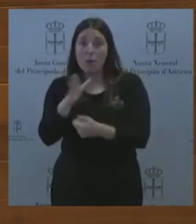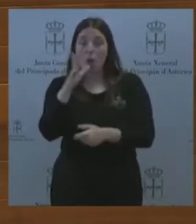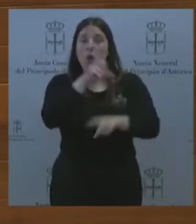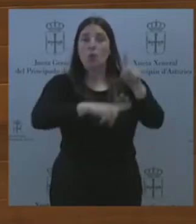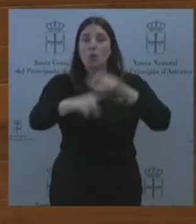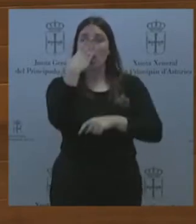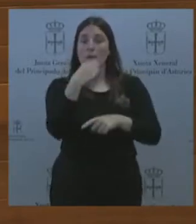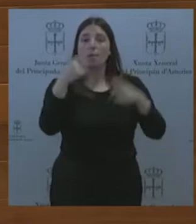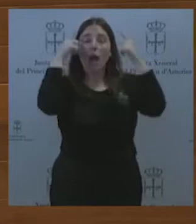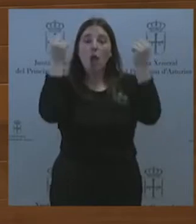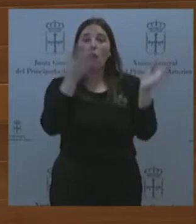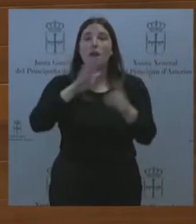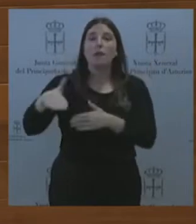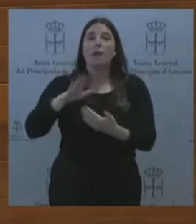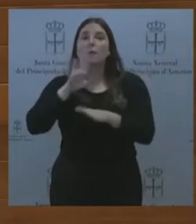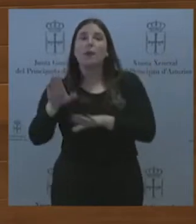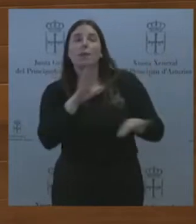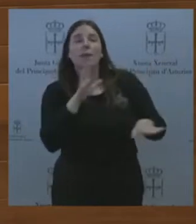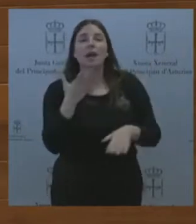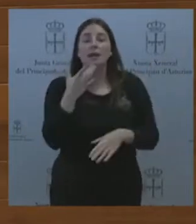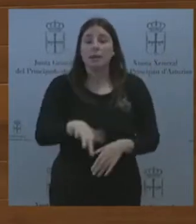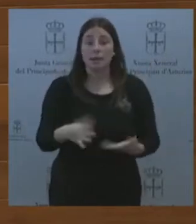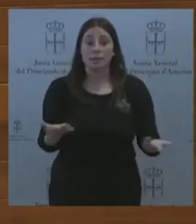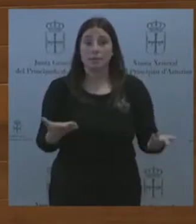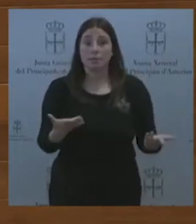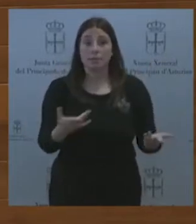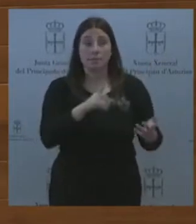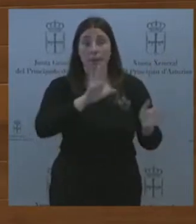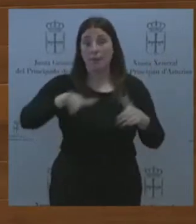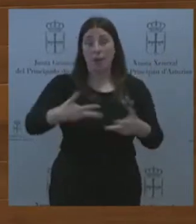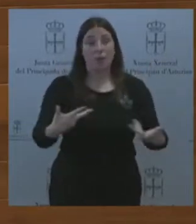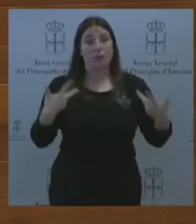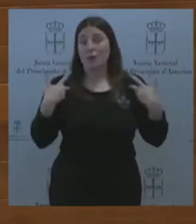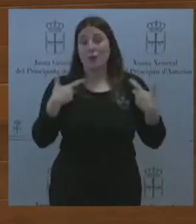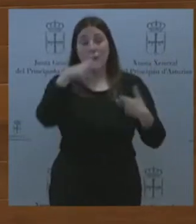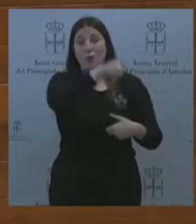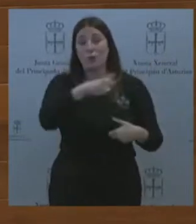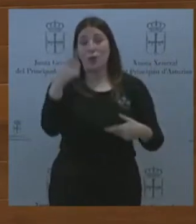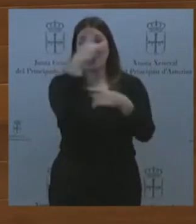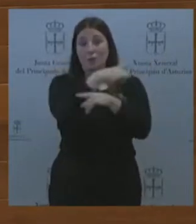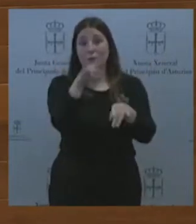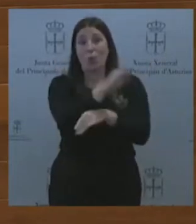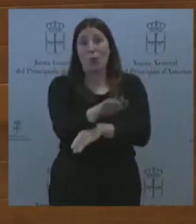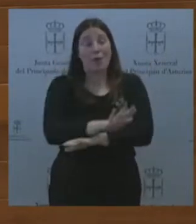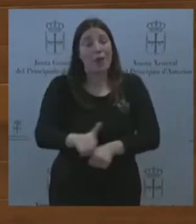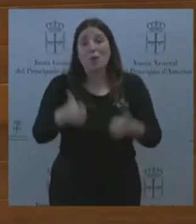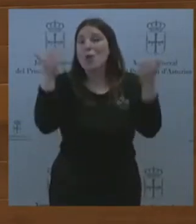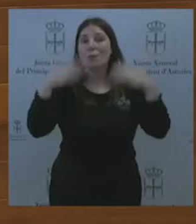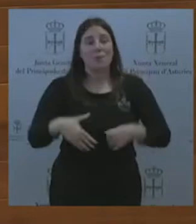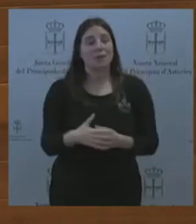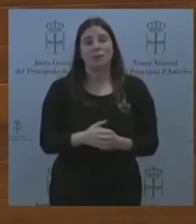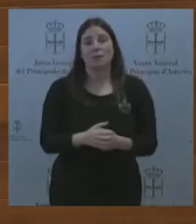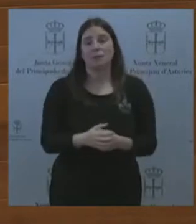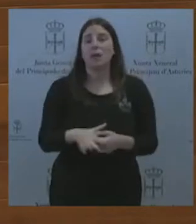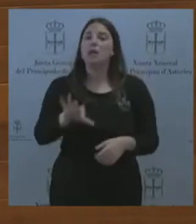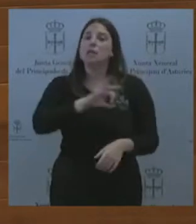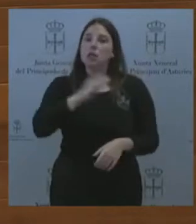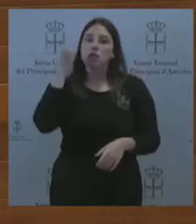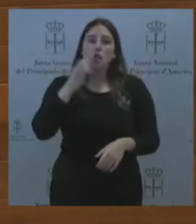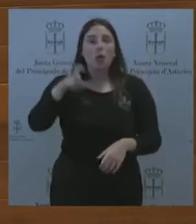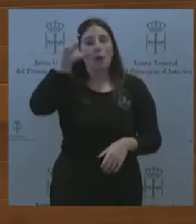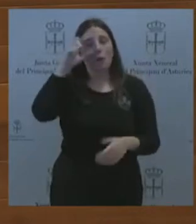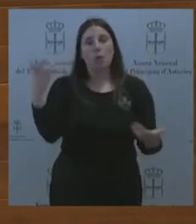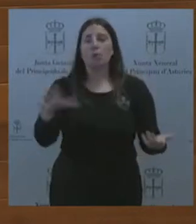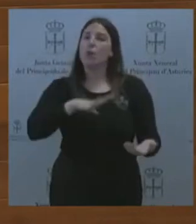rotos, que no son otros que los ganaderos. Señor Barbón, demuestre voluntad, por favor, demuestre voluntad política y anteponga el interés de